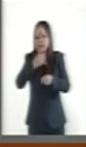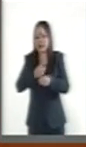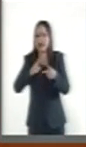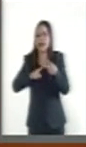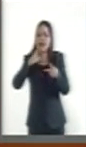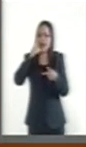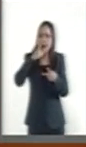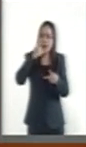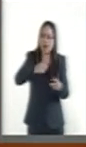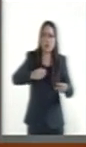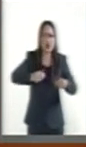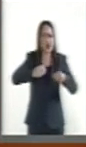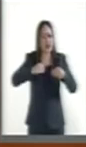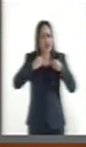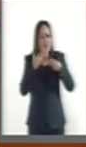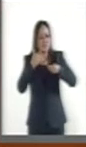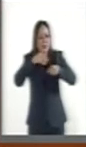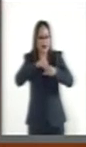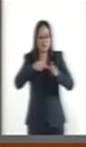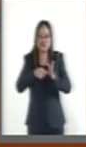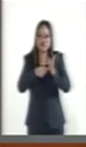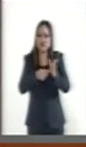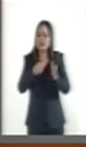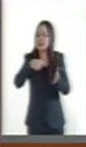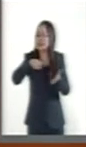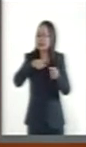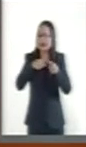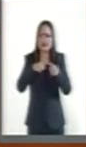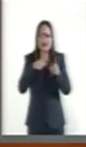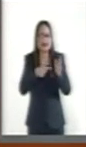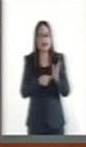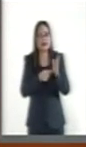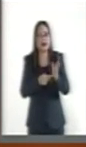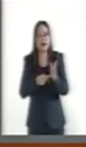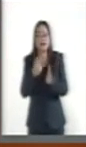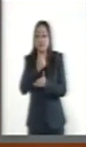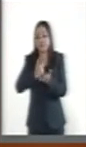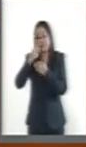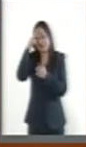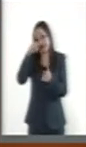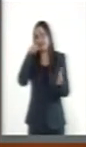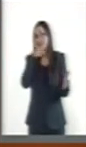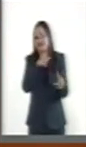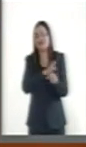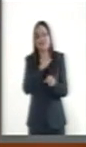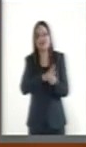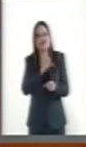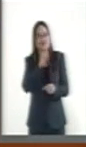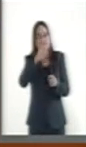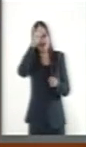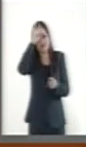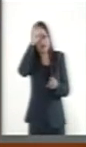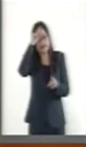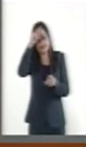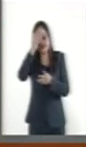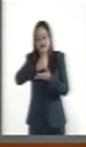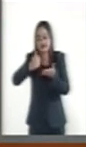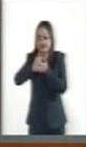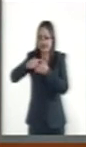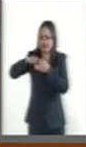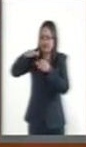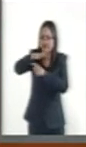y sustentabilidad. Un ejemplo claro de ello es la Ciudad de México, Monterrey, su zona